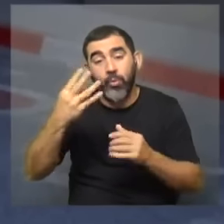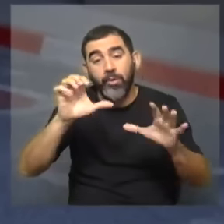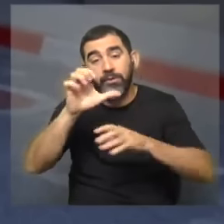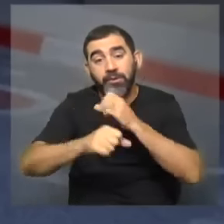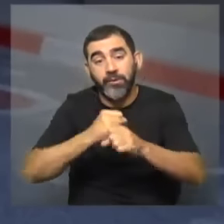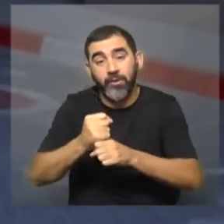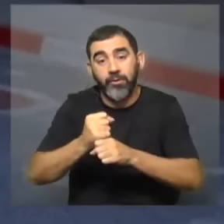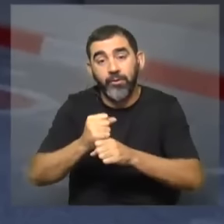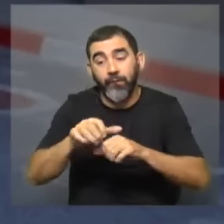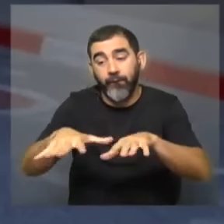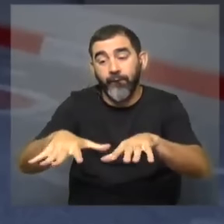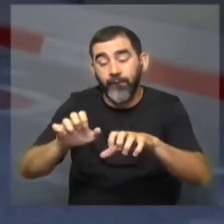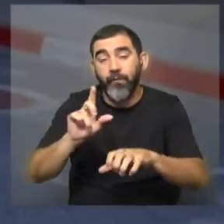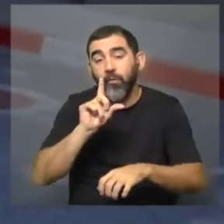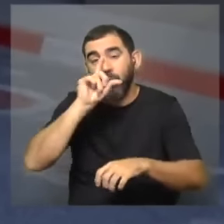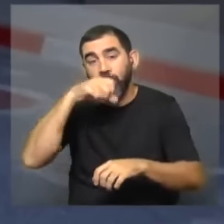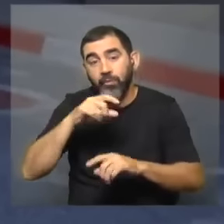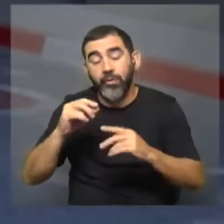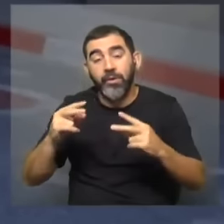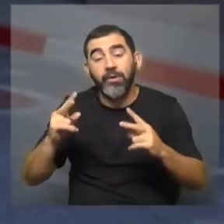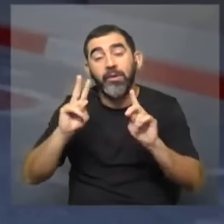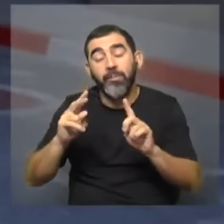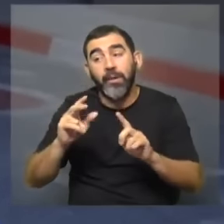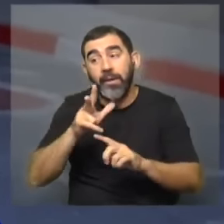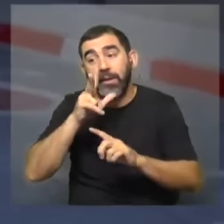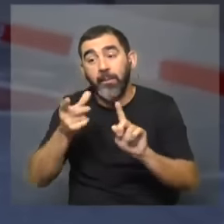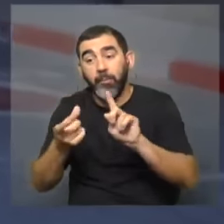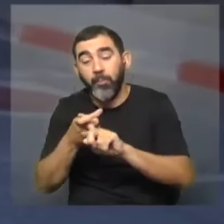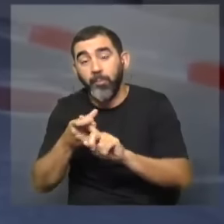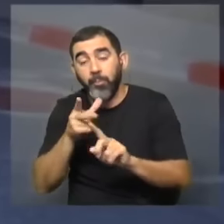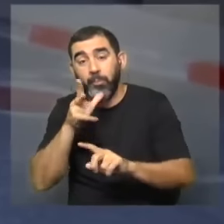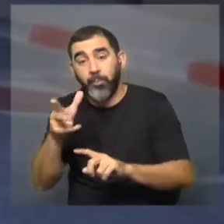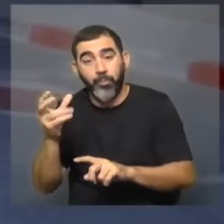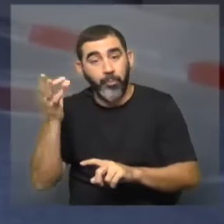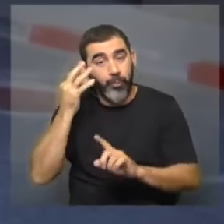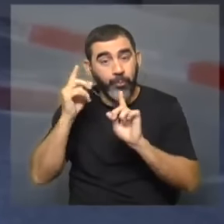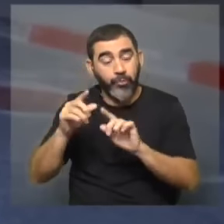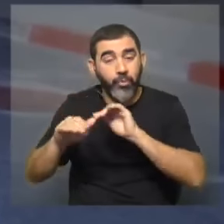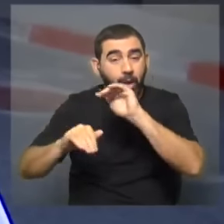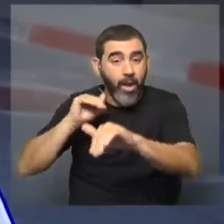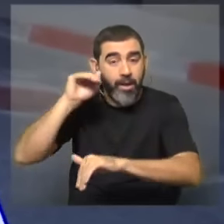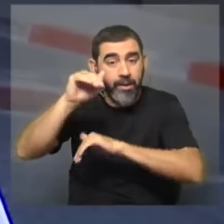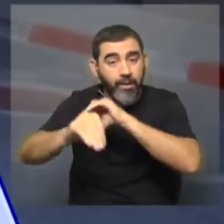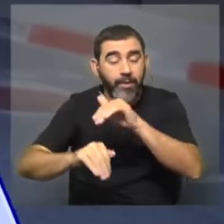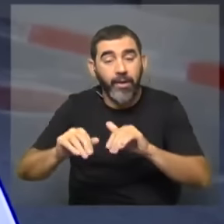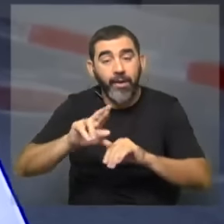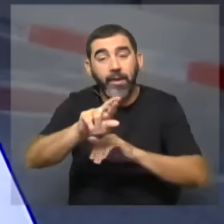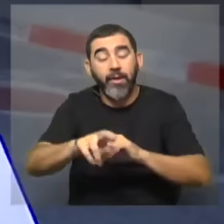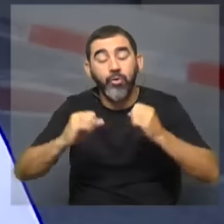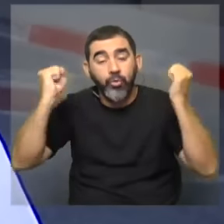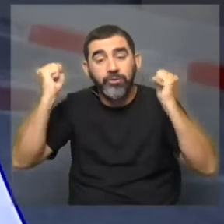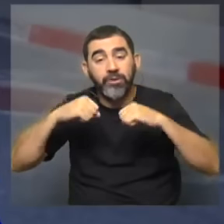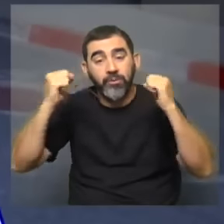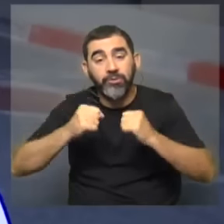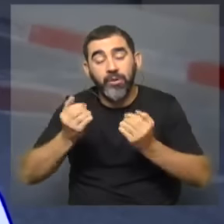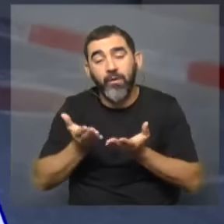era oriundo de Montevideo al igual que suno que se tiraron a nad entonces este lo del río Santa Lucía era gente que estaba en